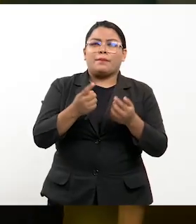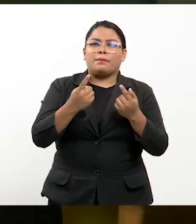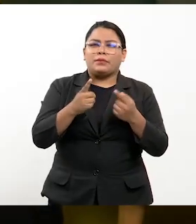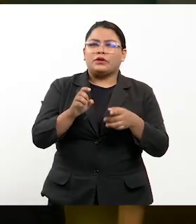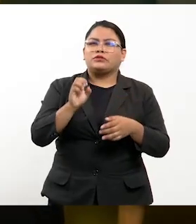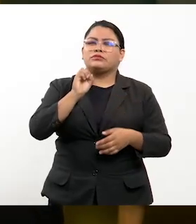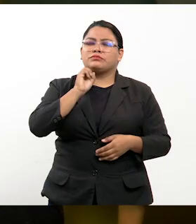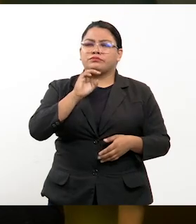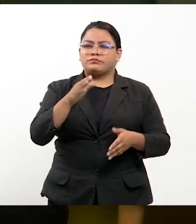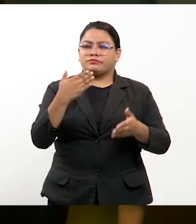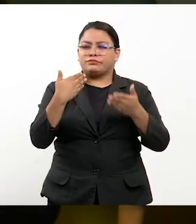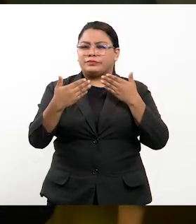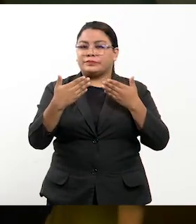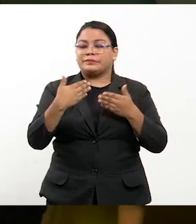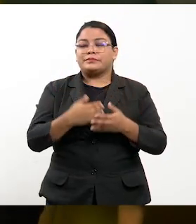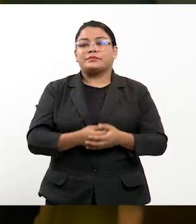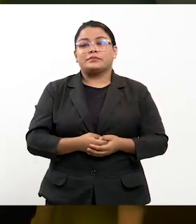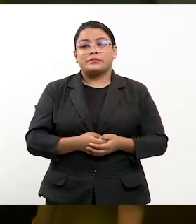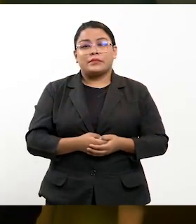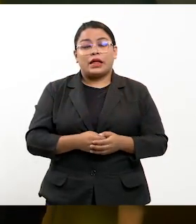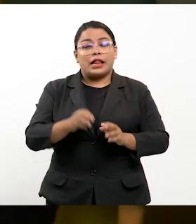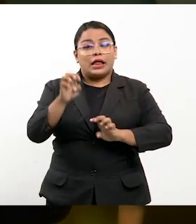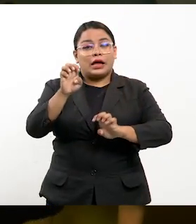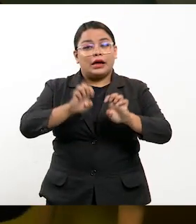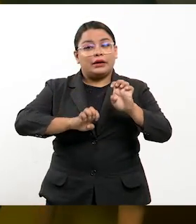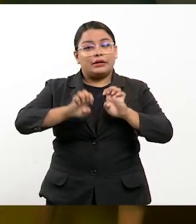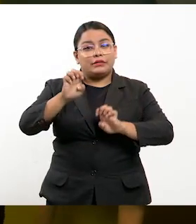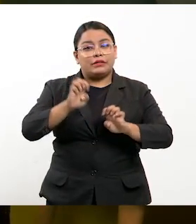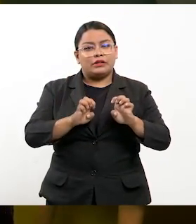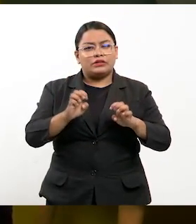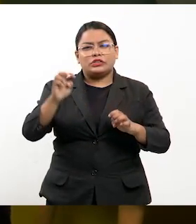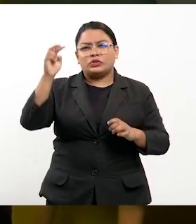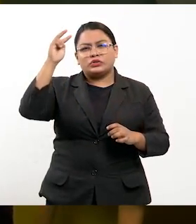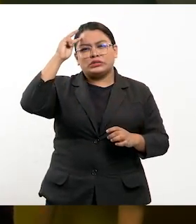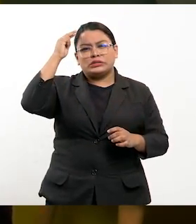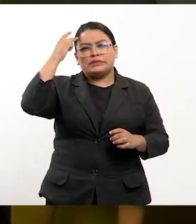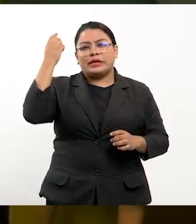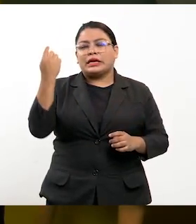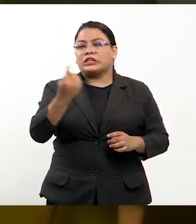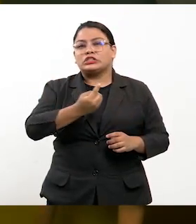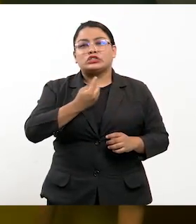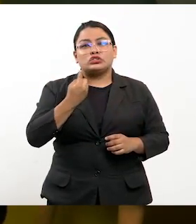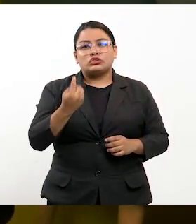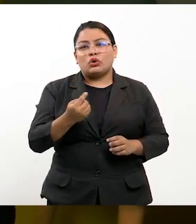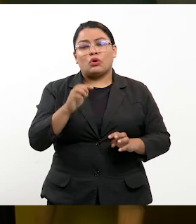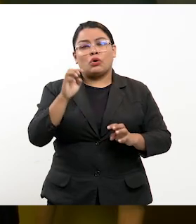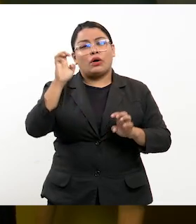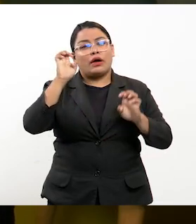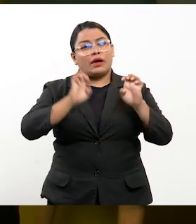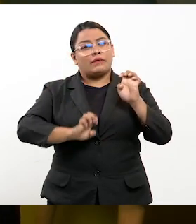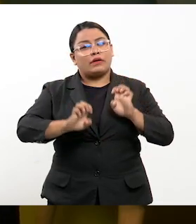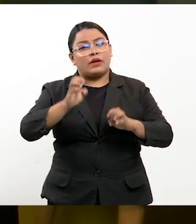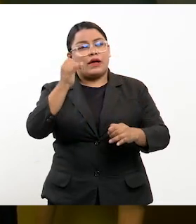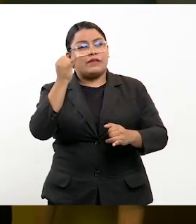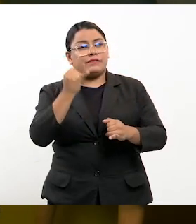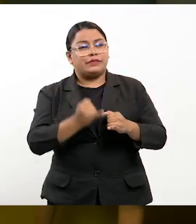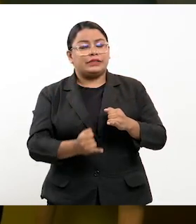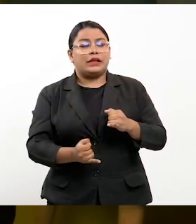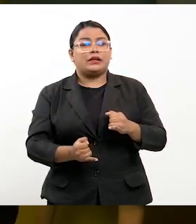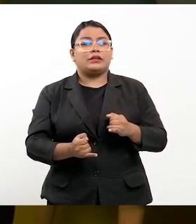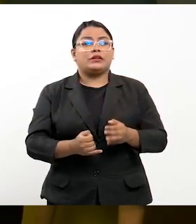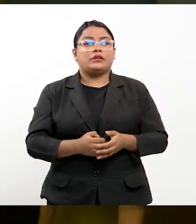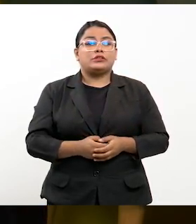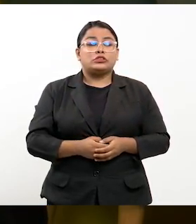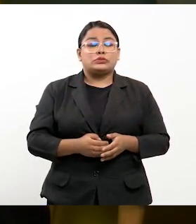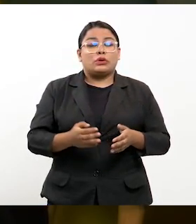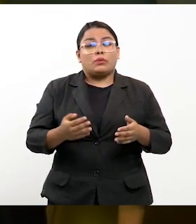lo mencionábamos, Paola, la evaluación no es únicamente una evaluación al final de un periodo, sino